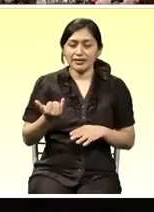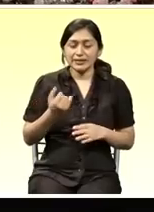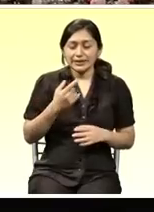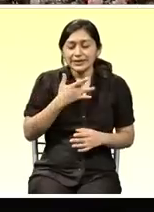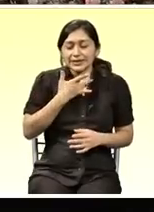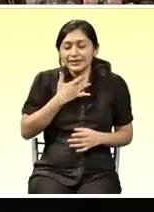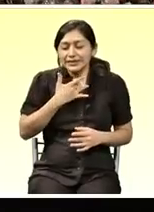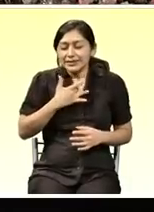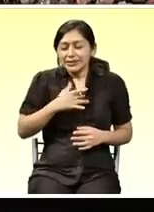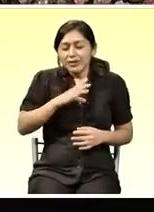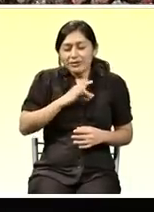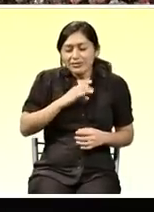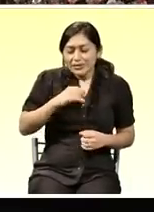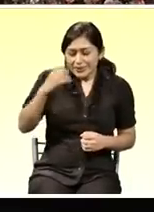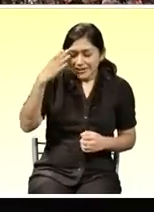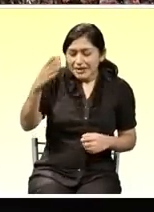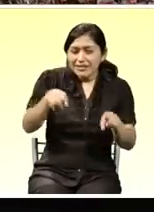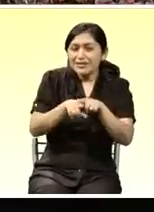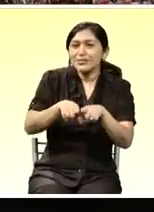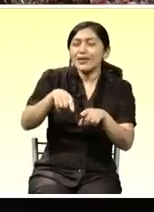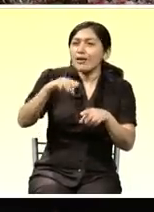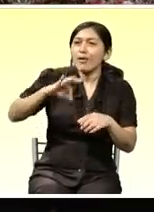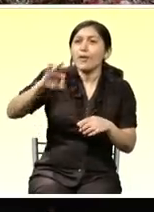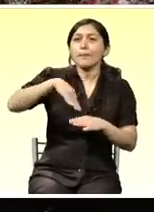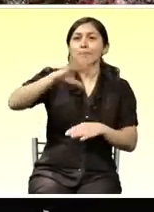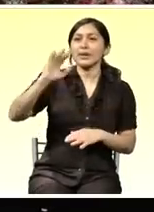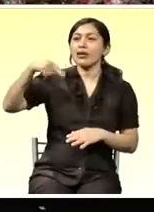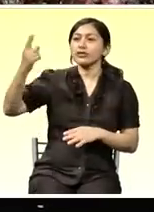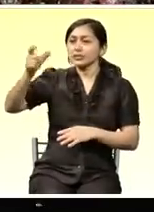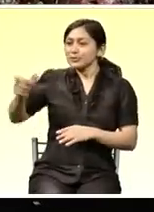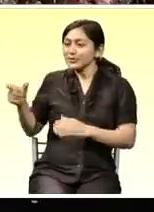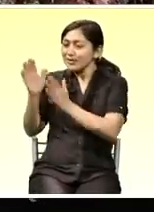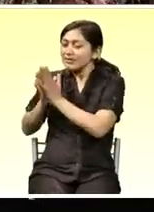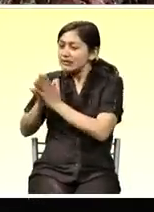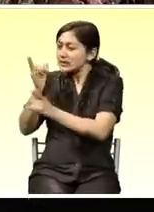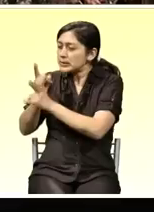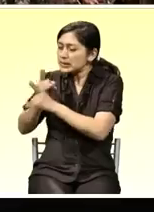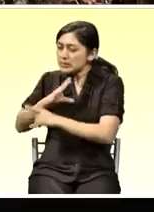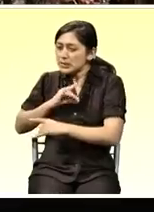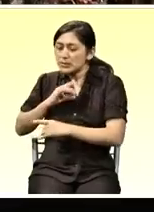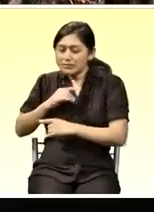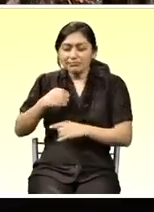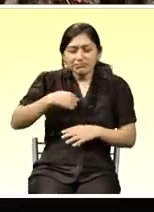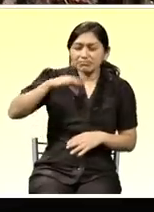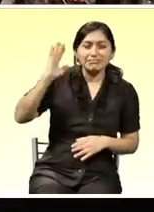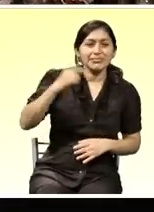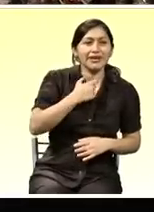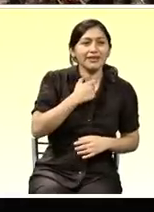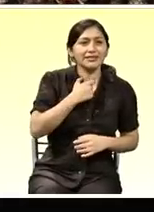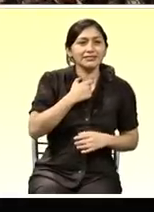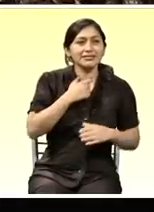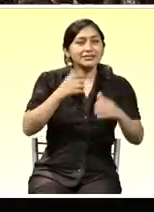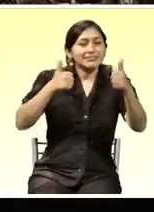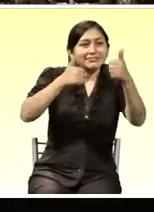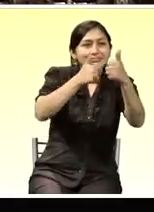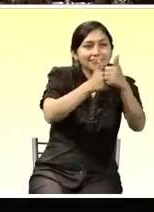mayores que los que han tenido los más penitentes santos del mundo, me atraiga a él y me dé